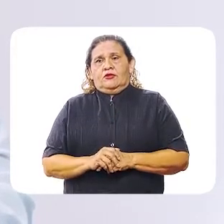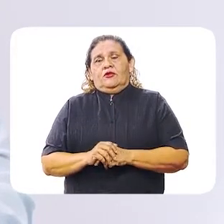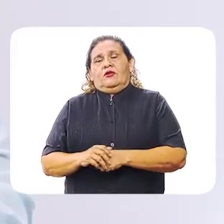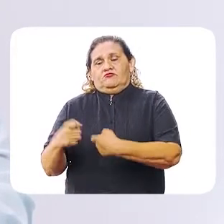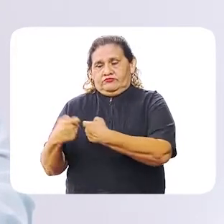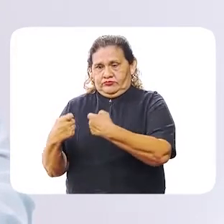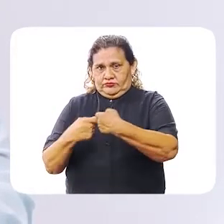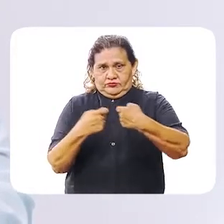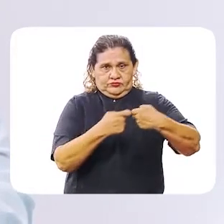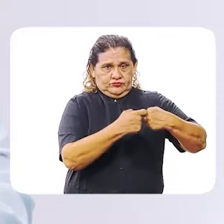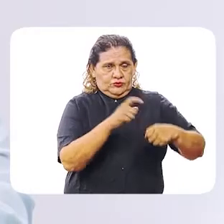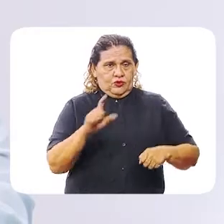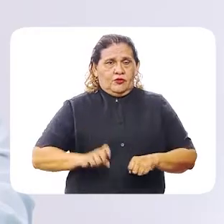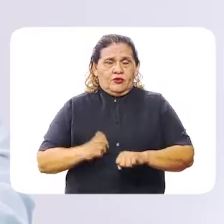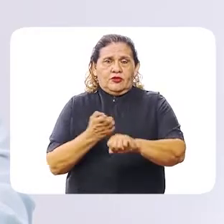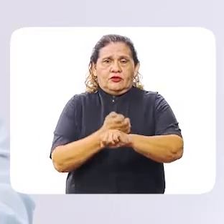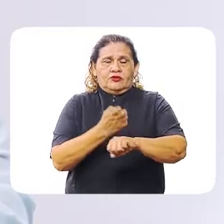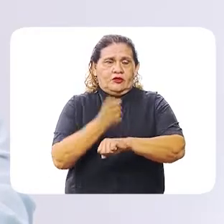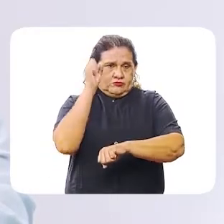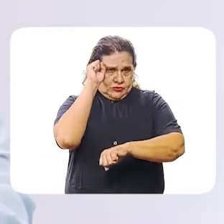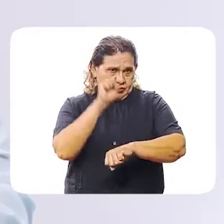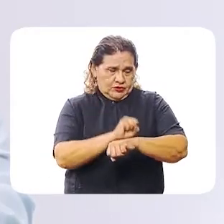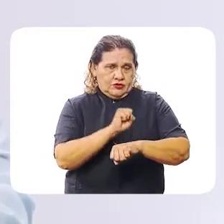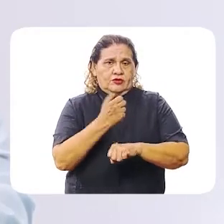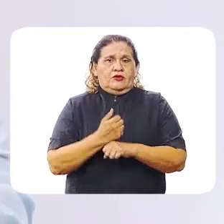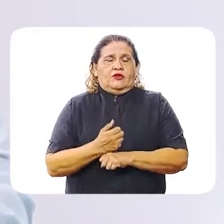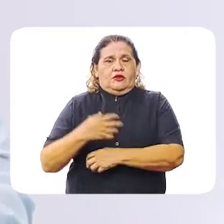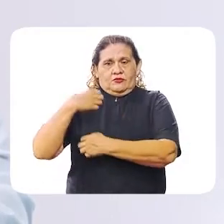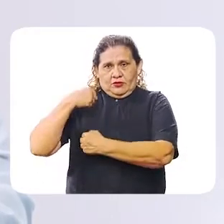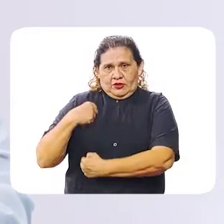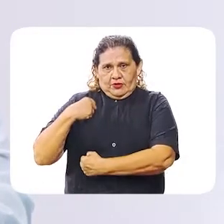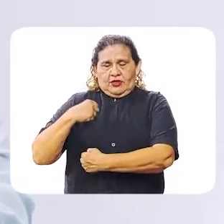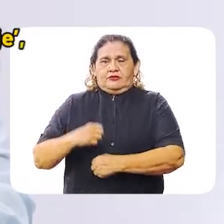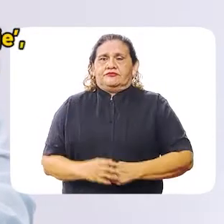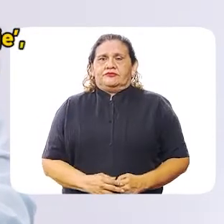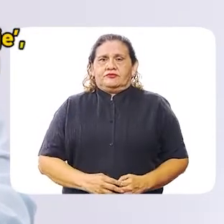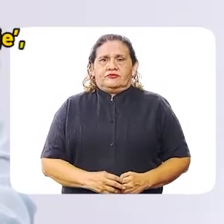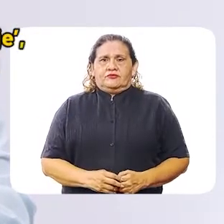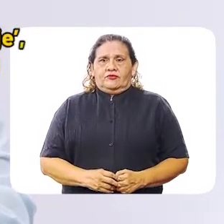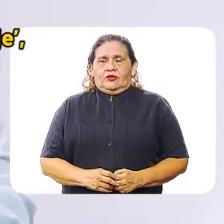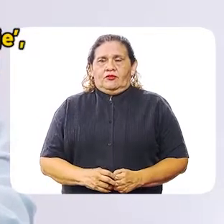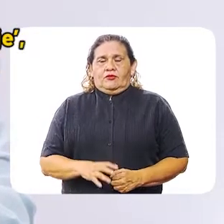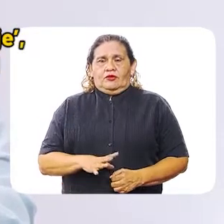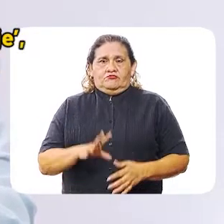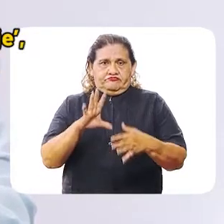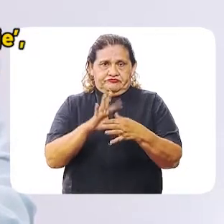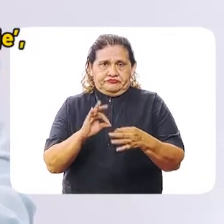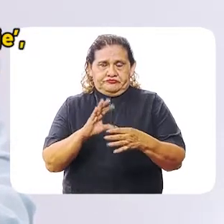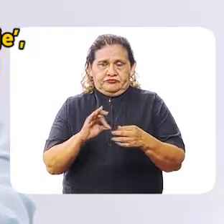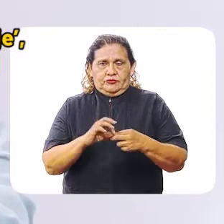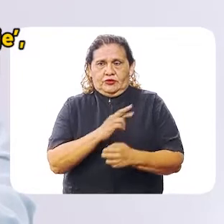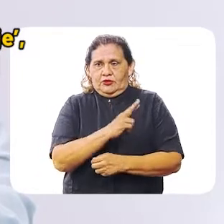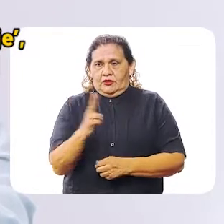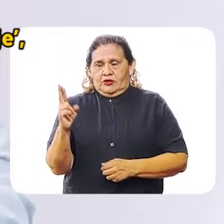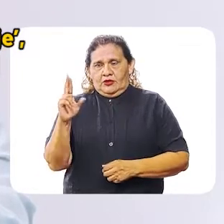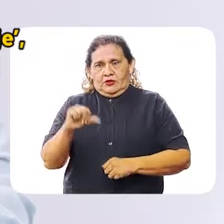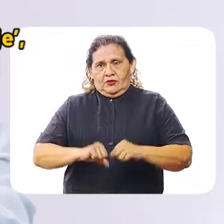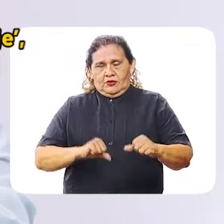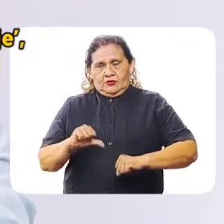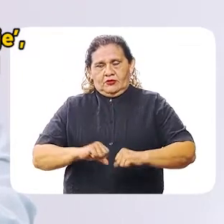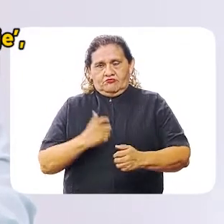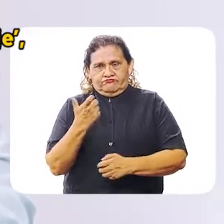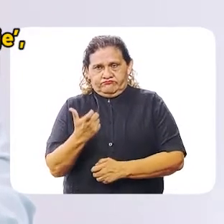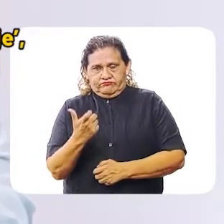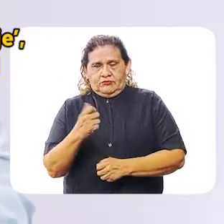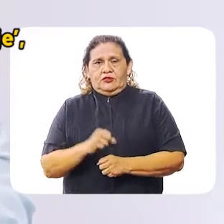el Gobierno del Estado, la Secretaría del Bienestar y las Fuerzas Armadas. Como se ha señalado, en la reapertura económica, los datos